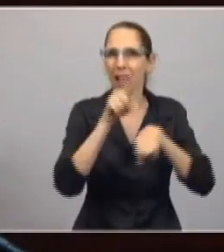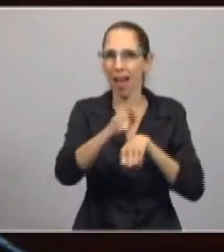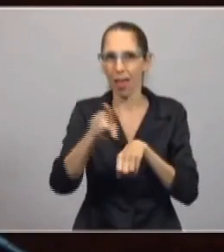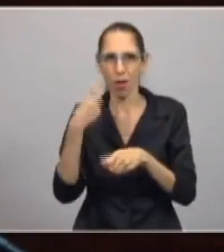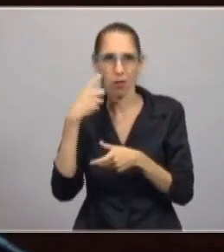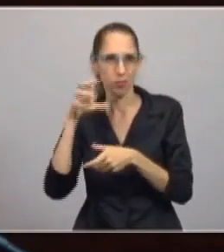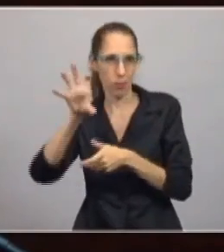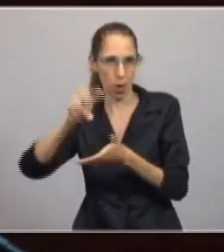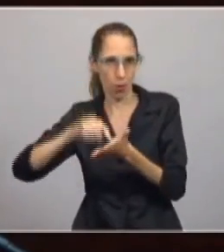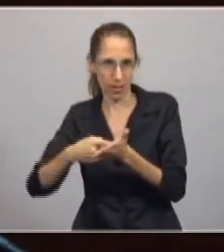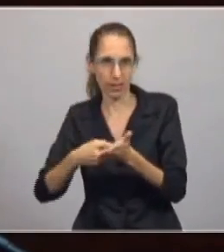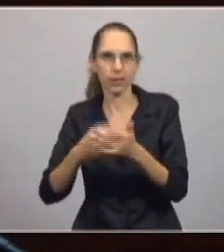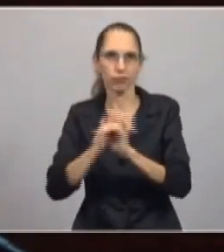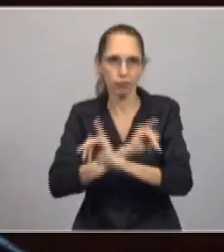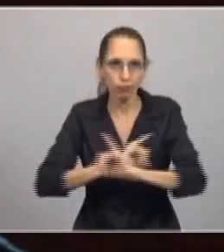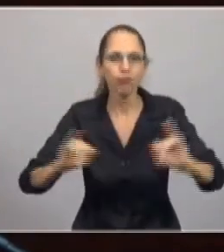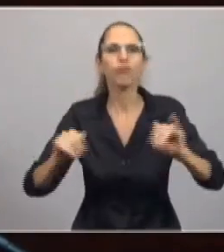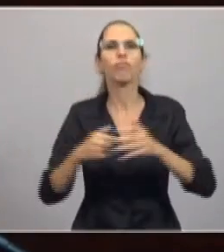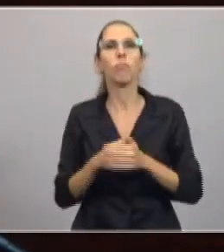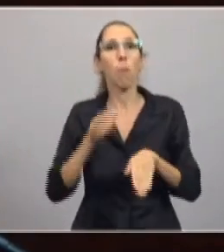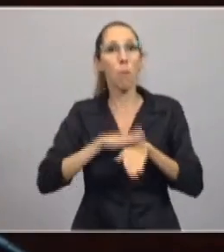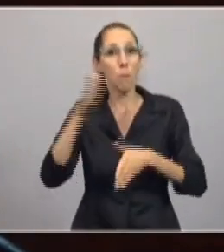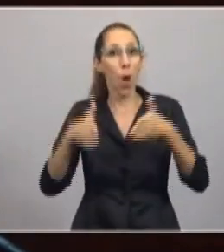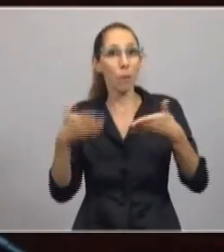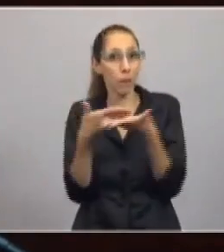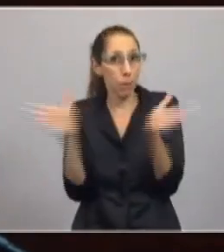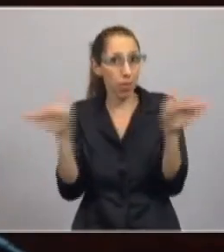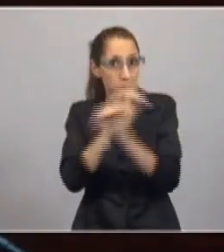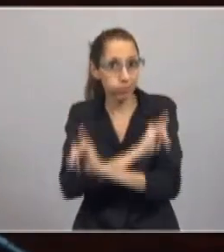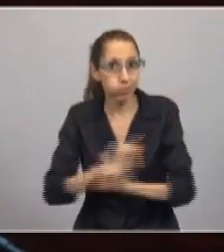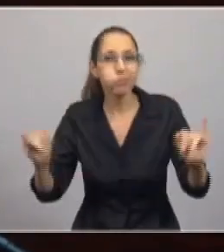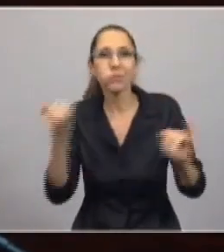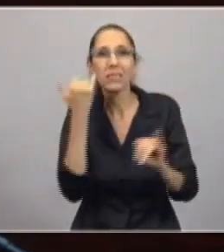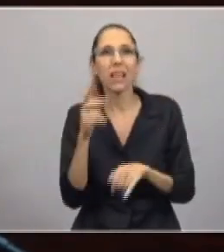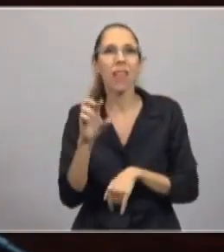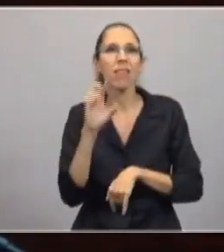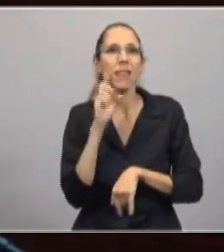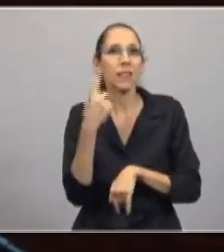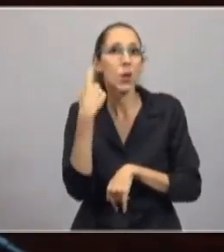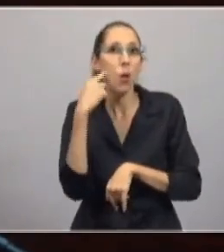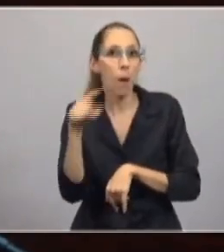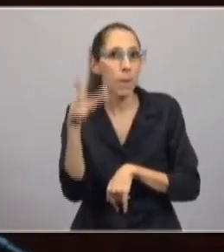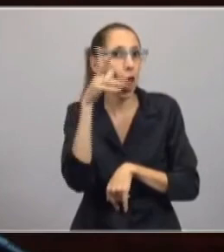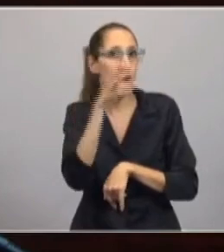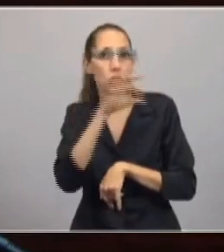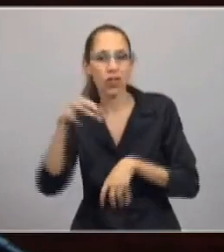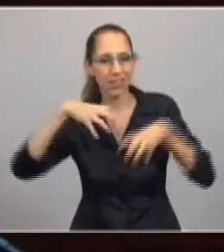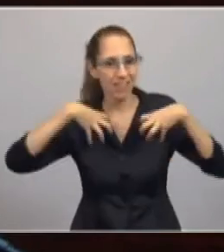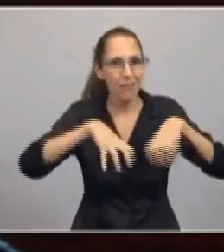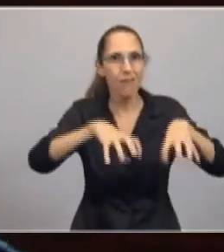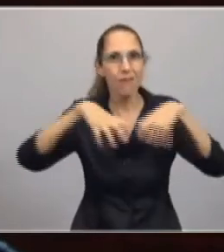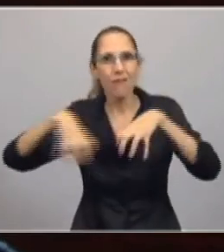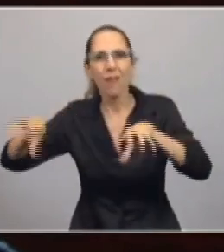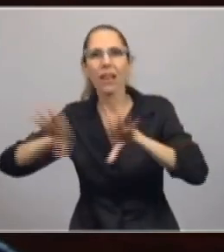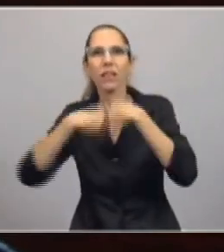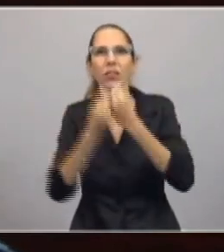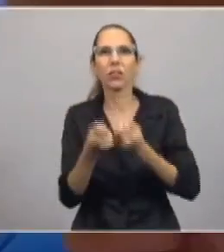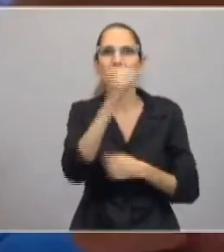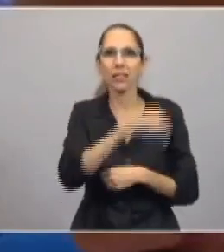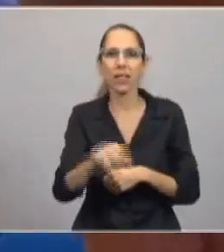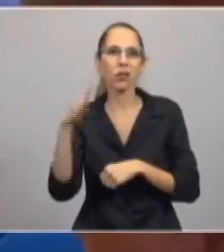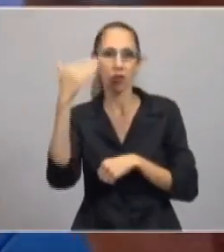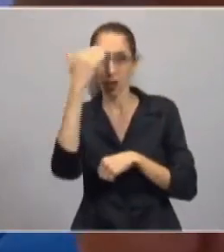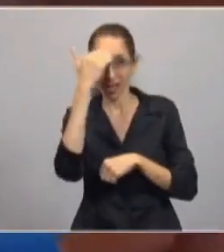su lanzamiento ya realizamos 19.800 ferias en 115 municipios de la